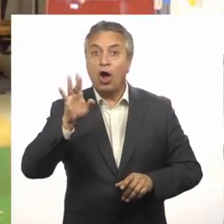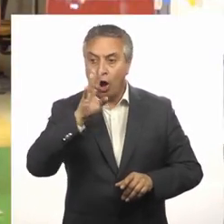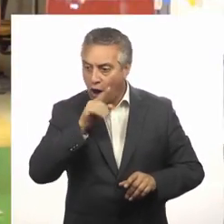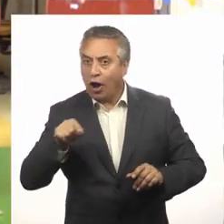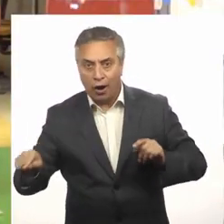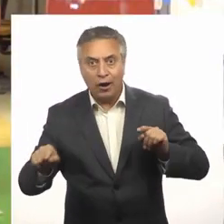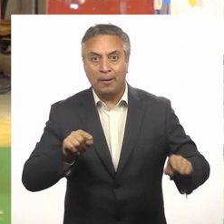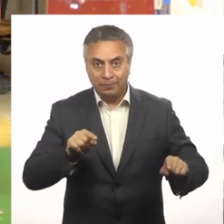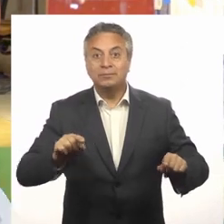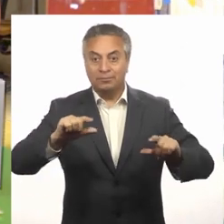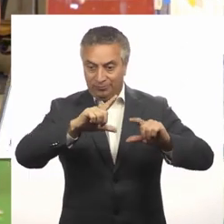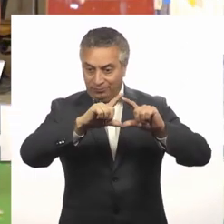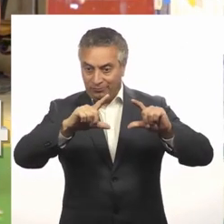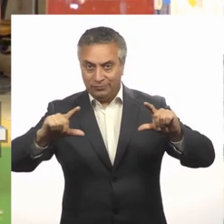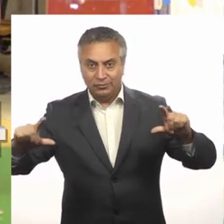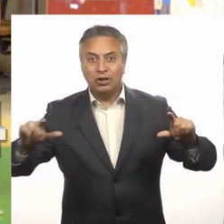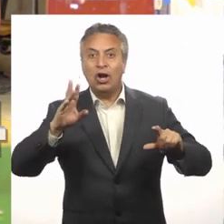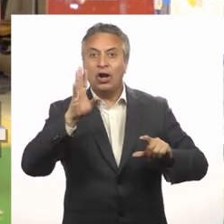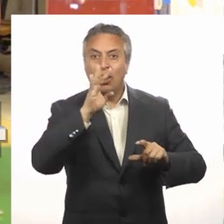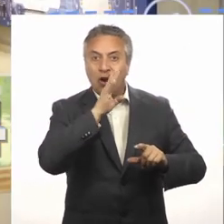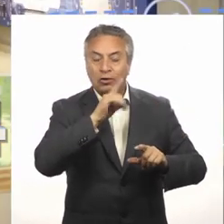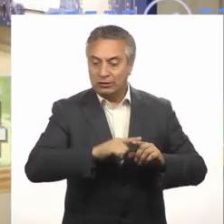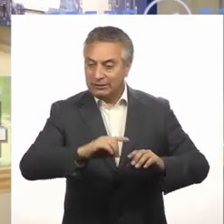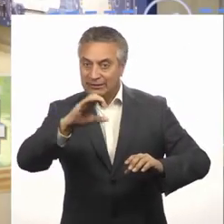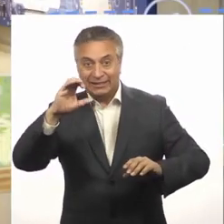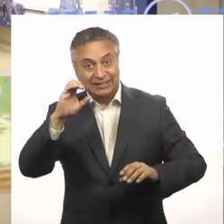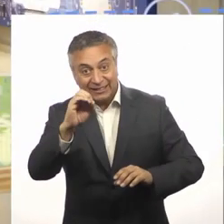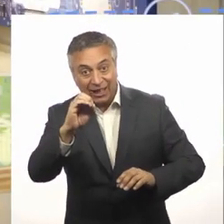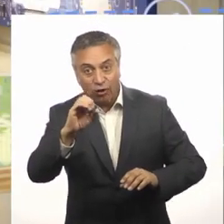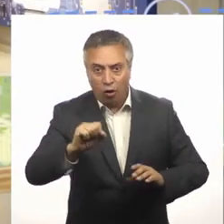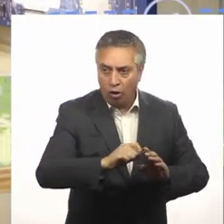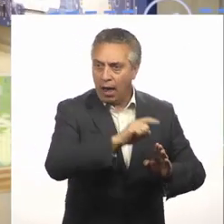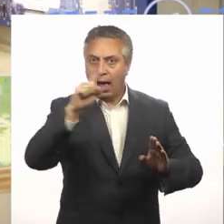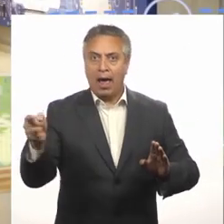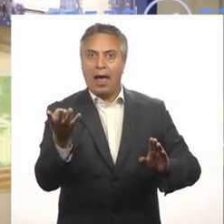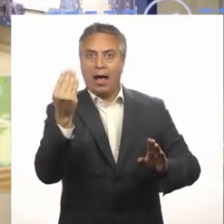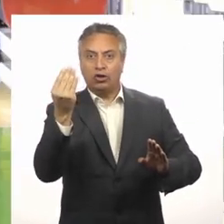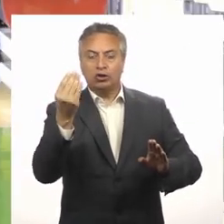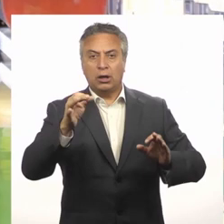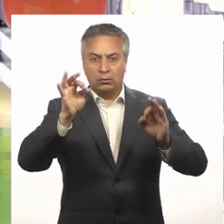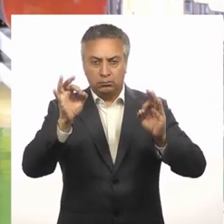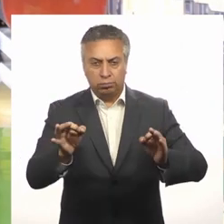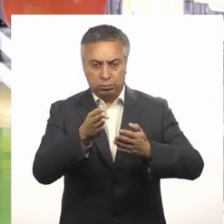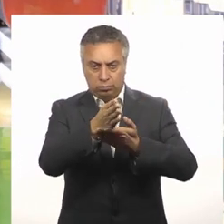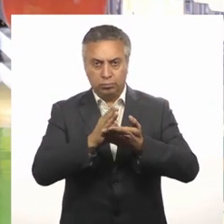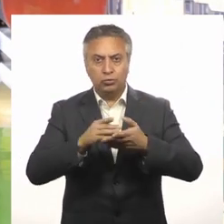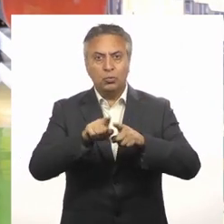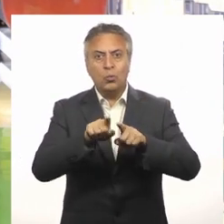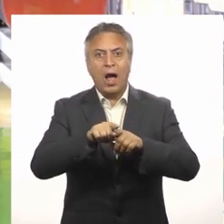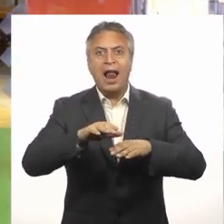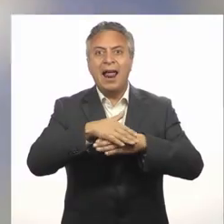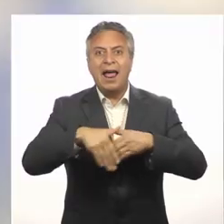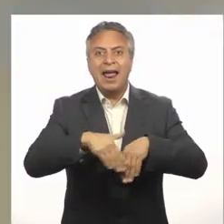La escala de pH va de los 0 a los 14. El pH central o el pH neutro es conocido como